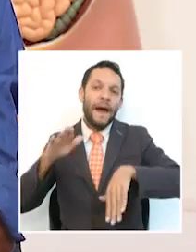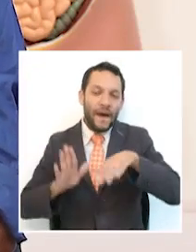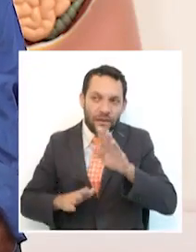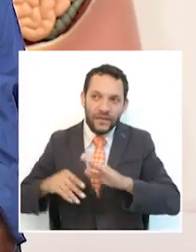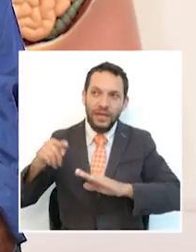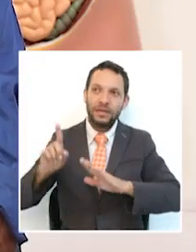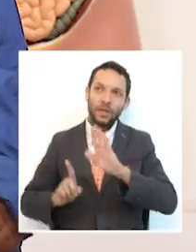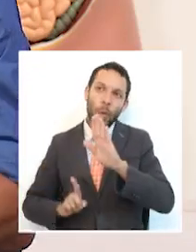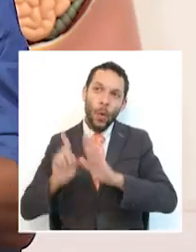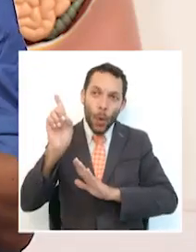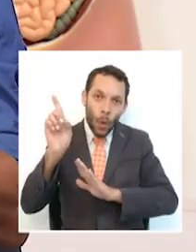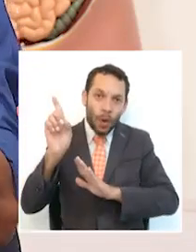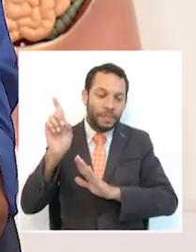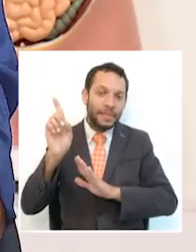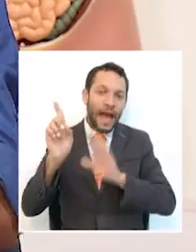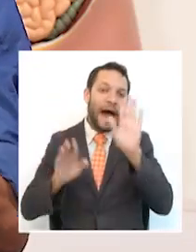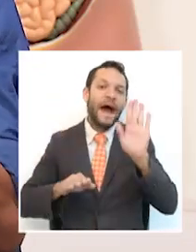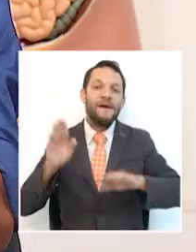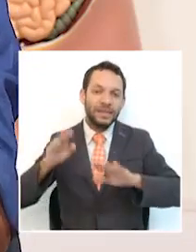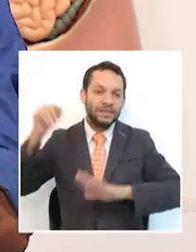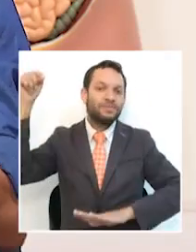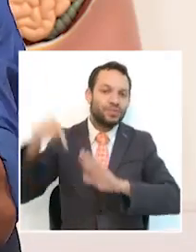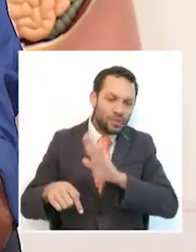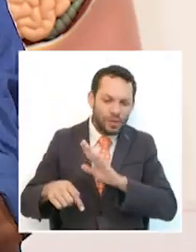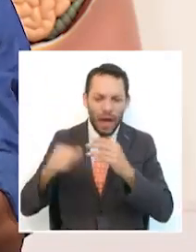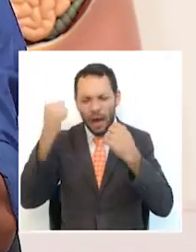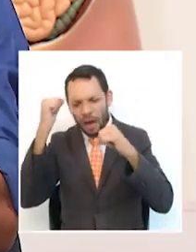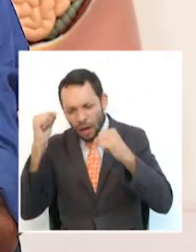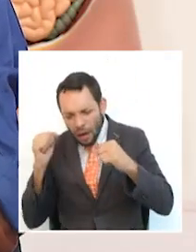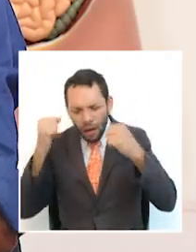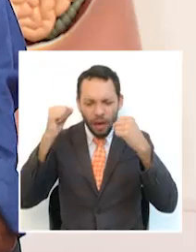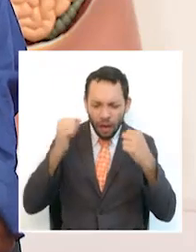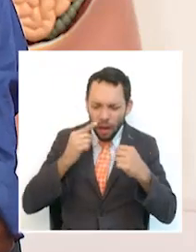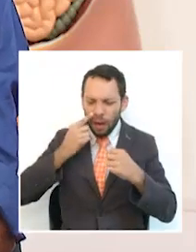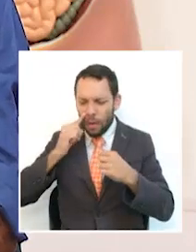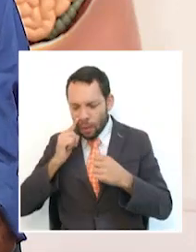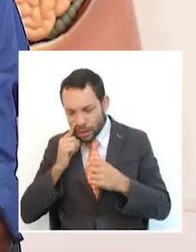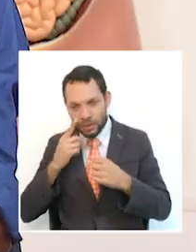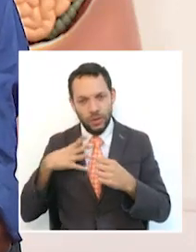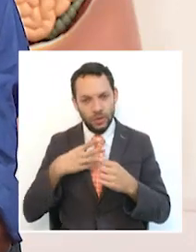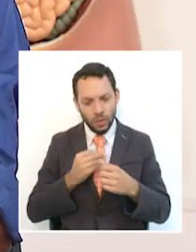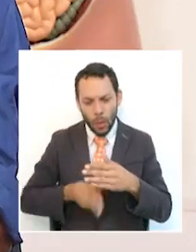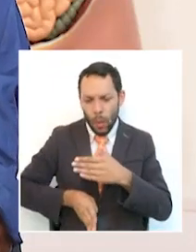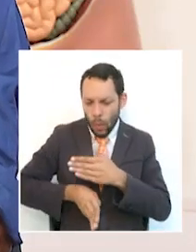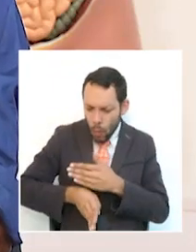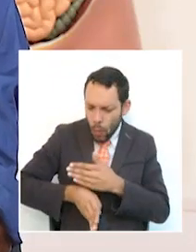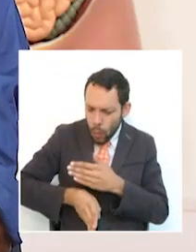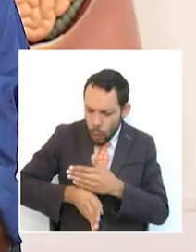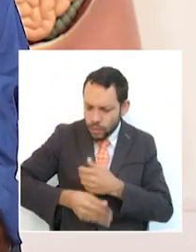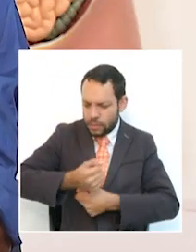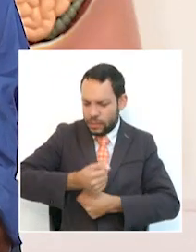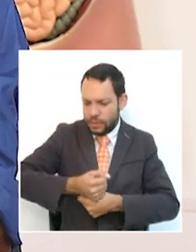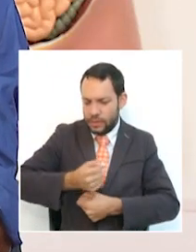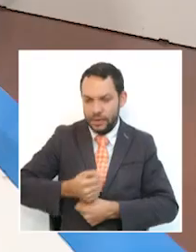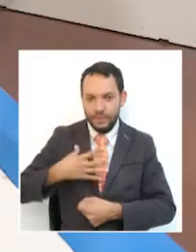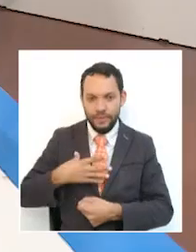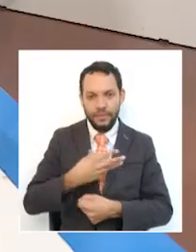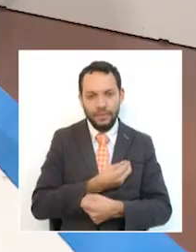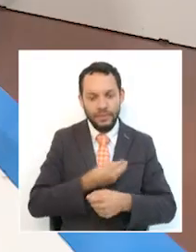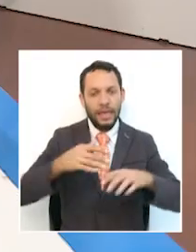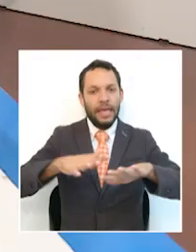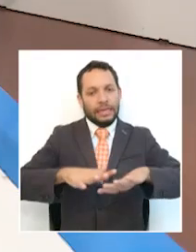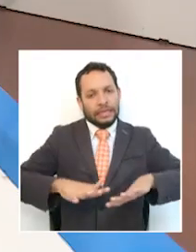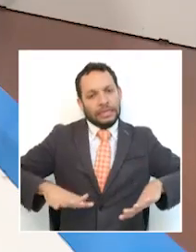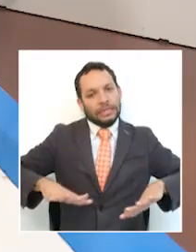sostenerse lo difícil pero hay que seguir hay que seguir constantemente trabaja es decir césar que necesitamos espacios donde